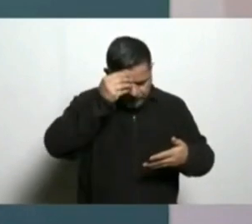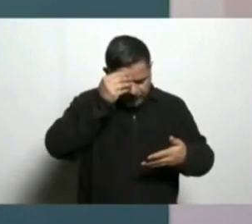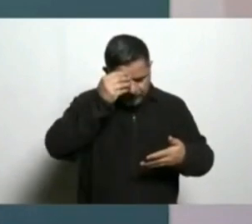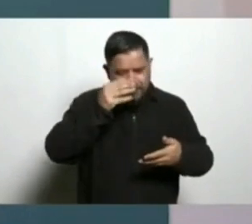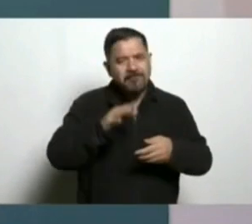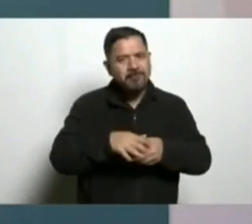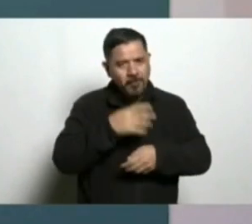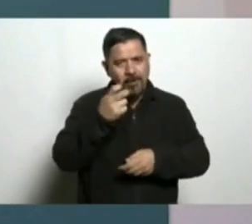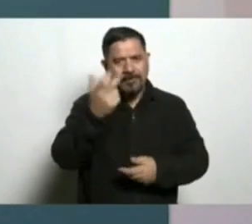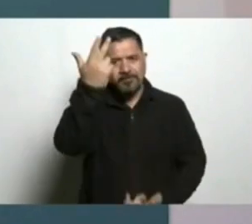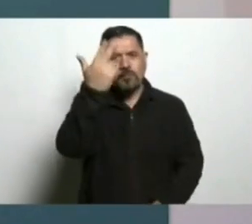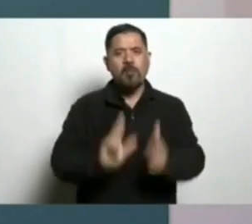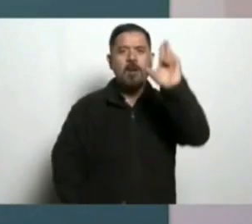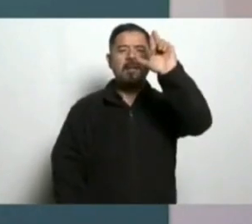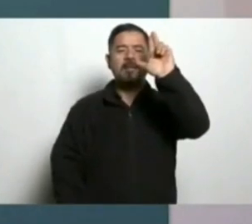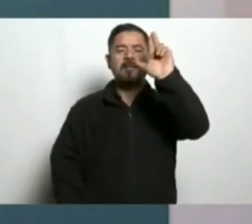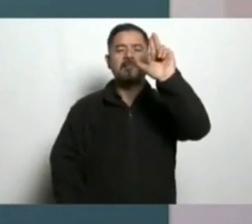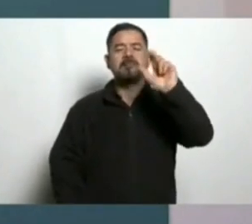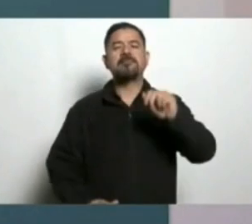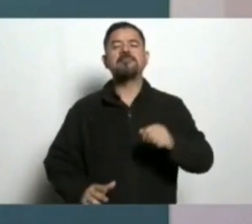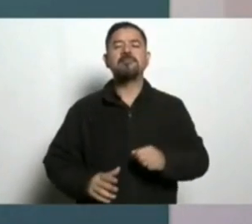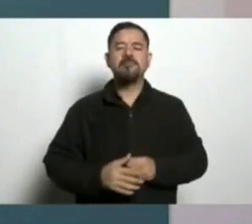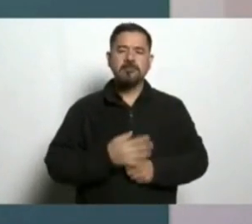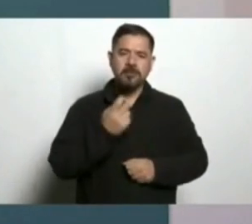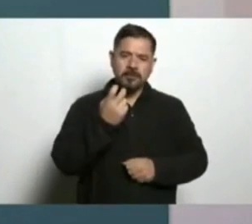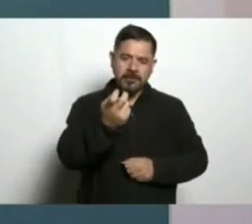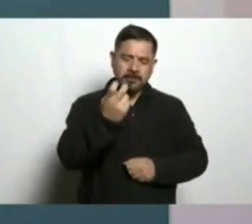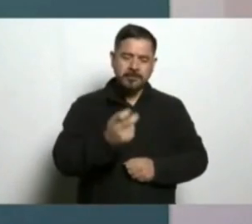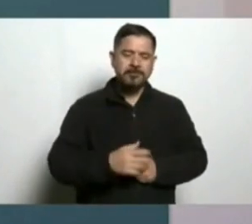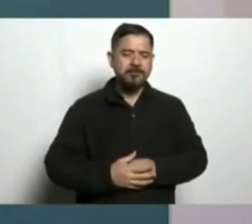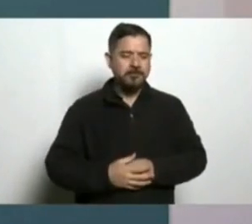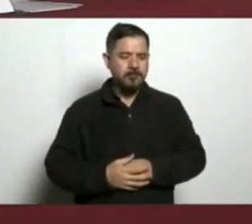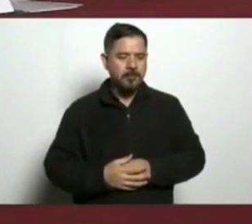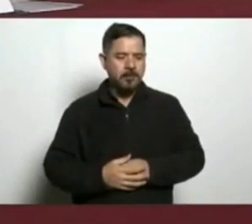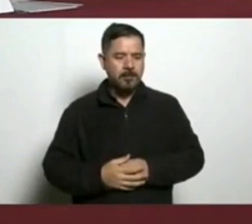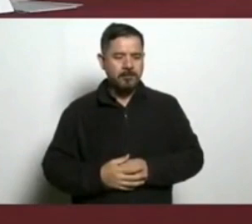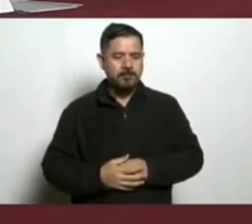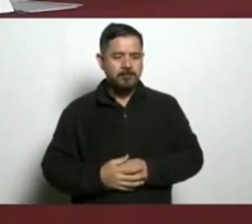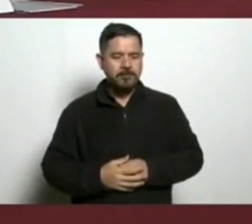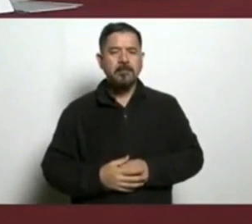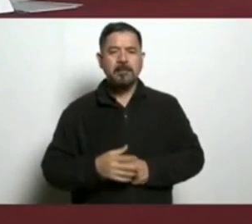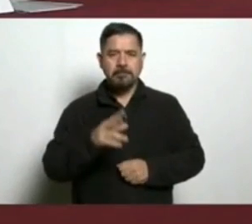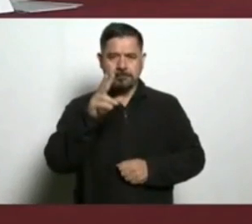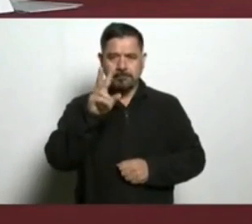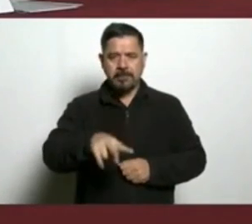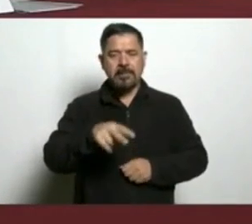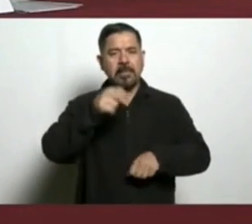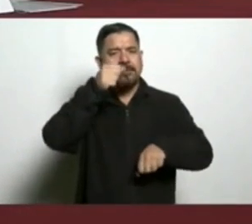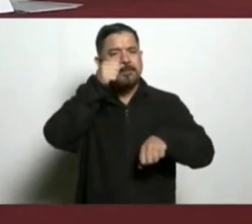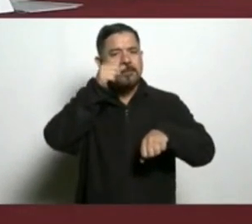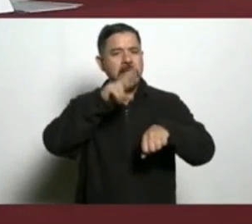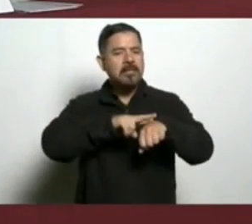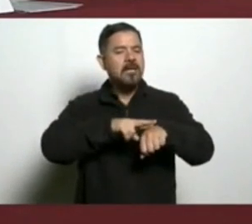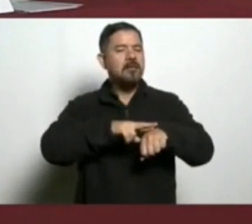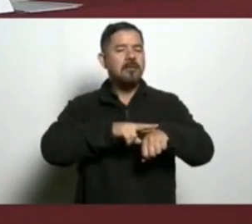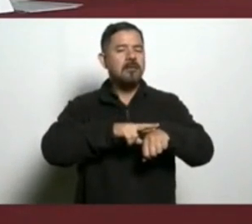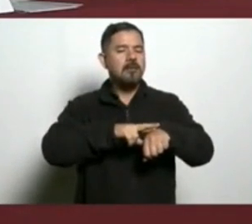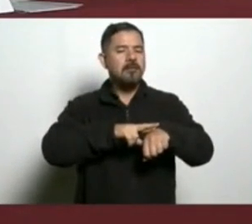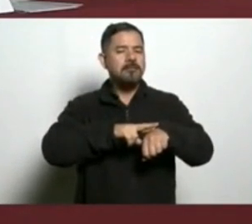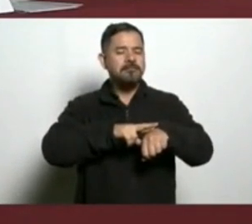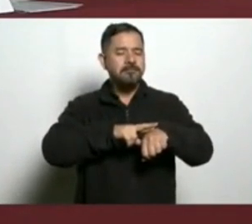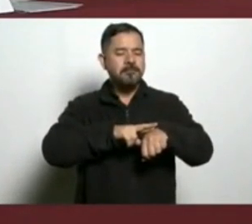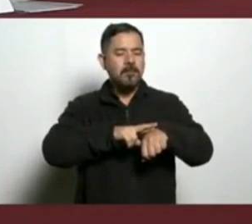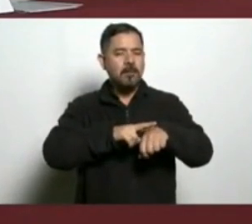En ese entonces era secretario